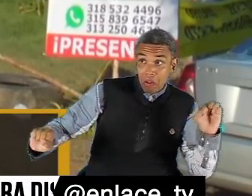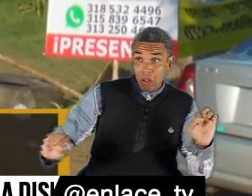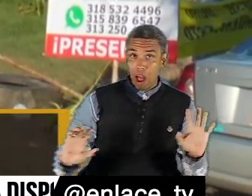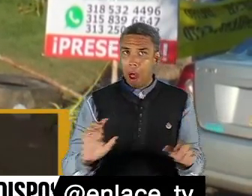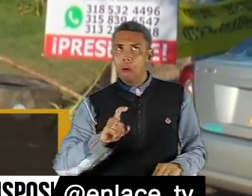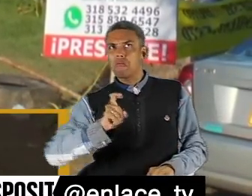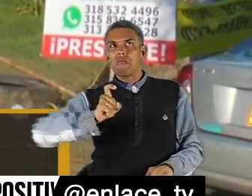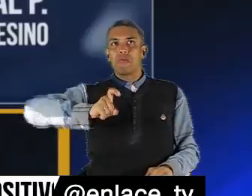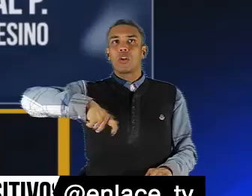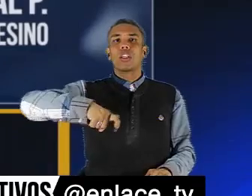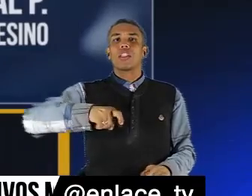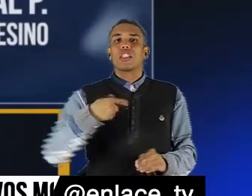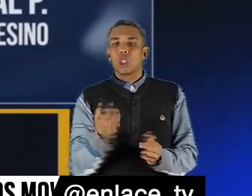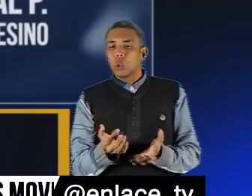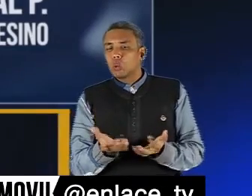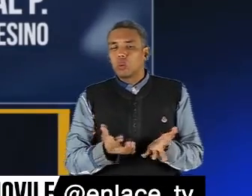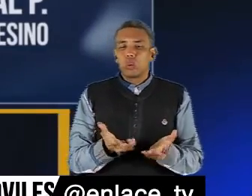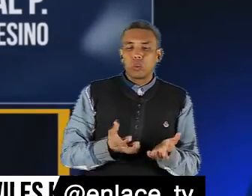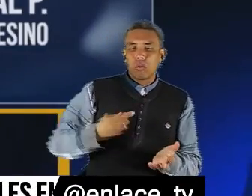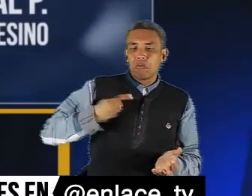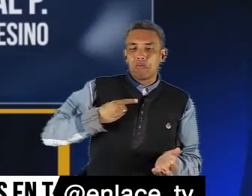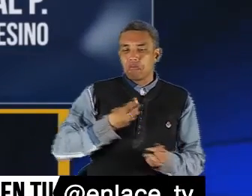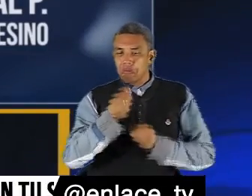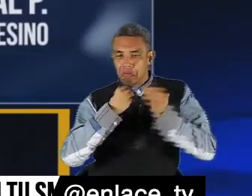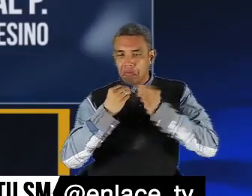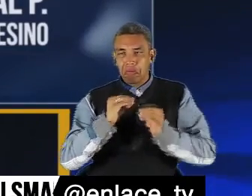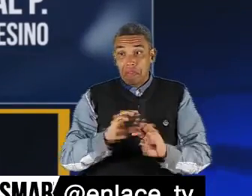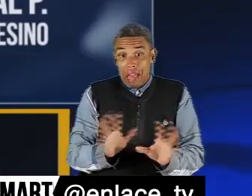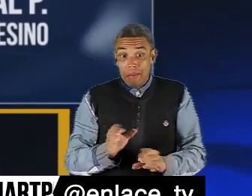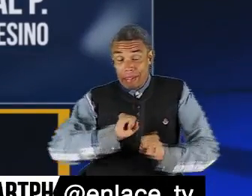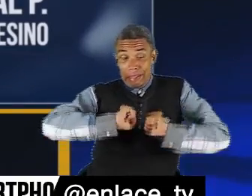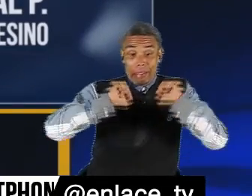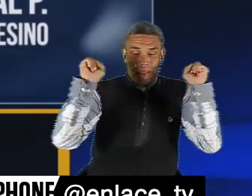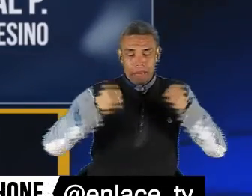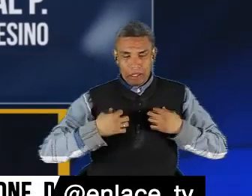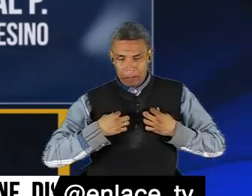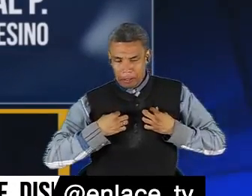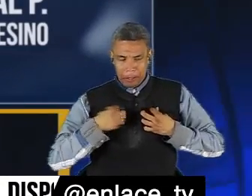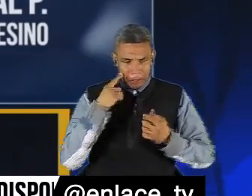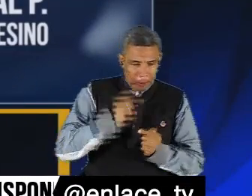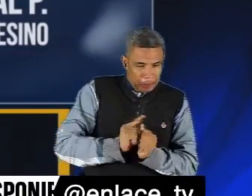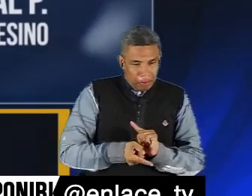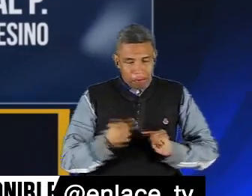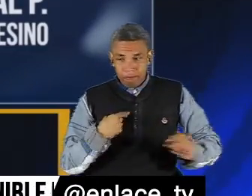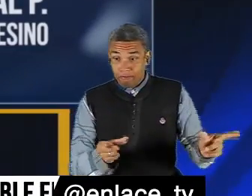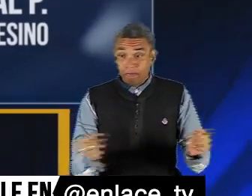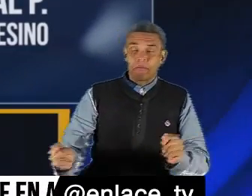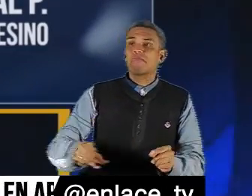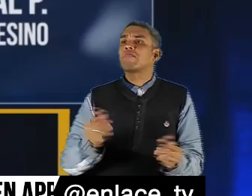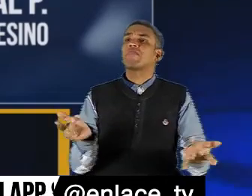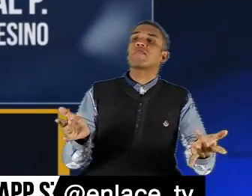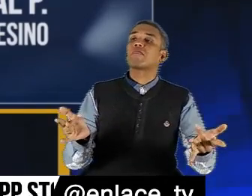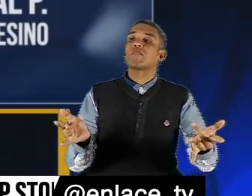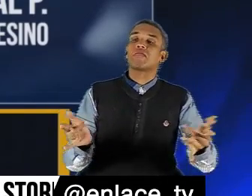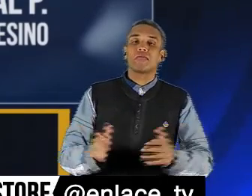nuestros territorios. Y después entonces el señor